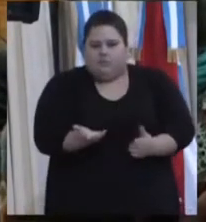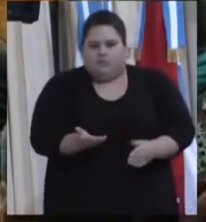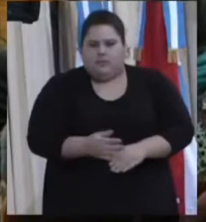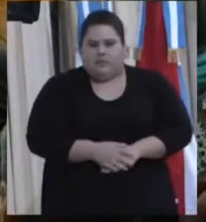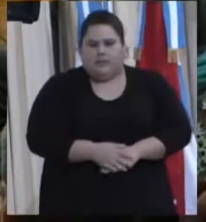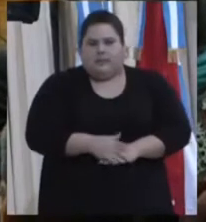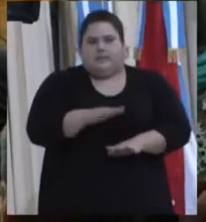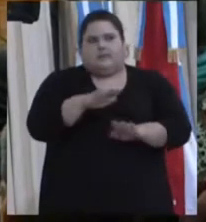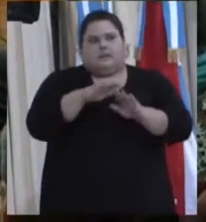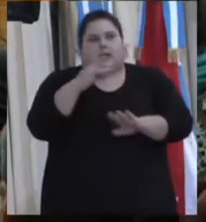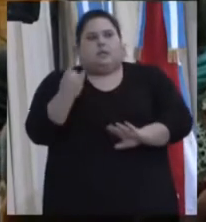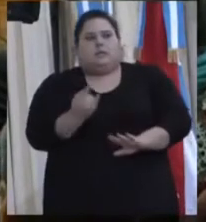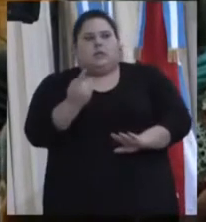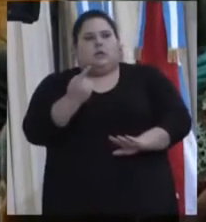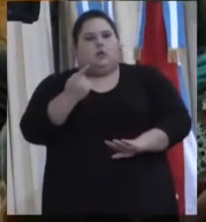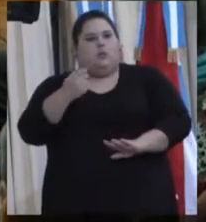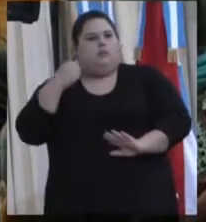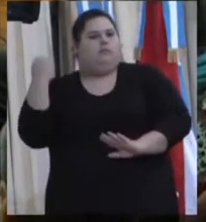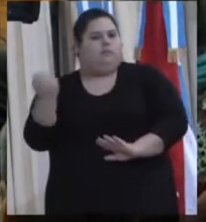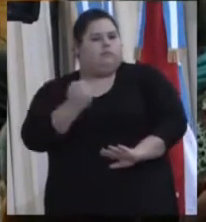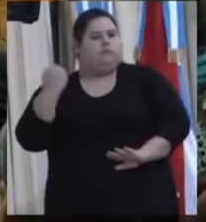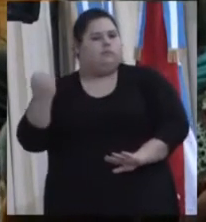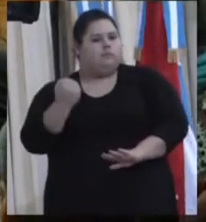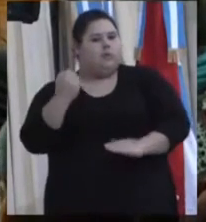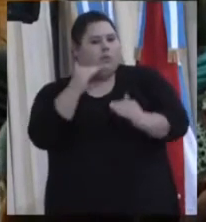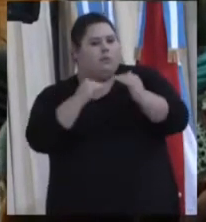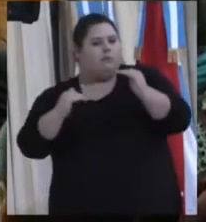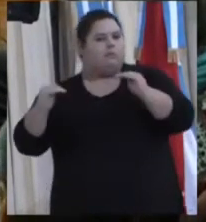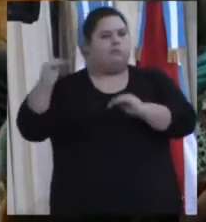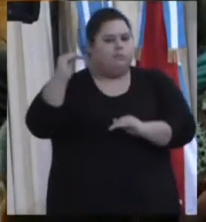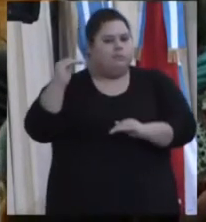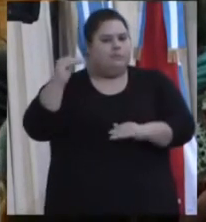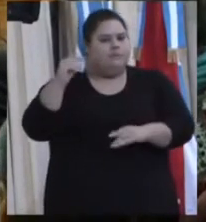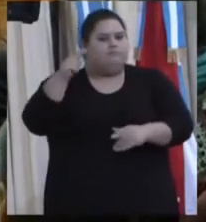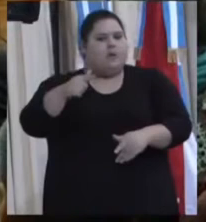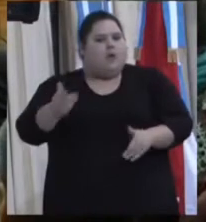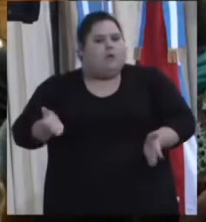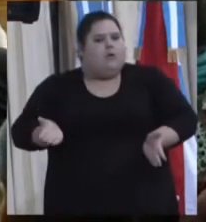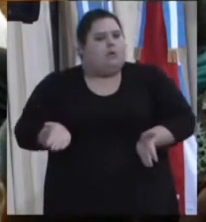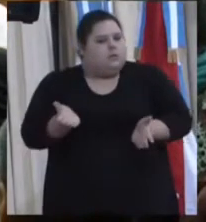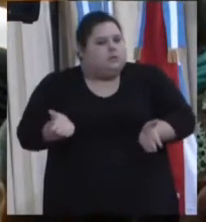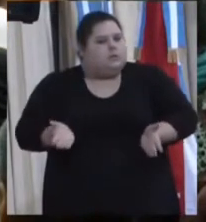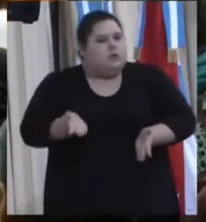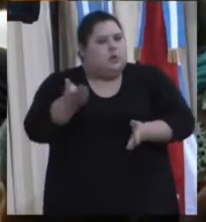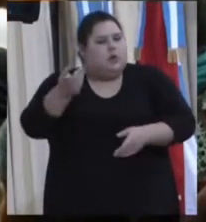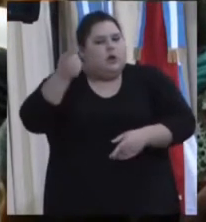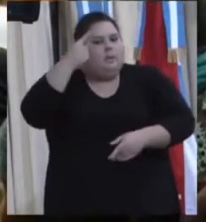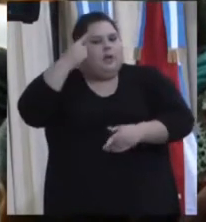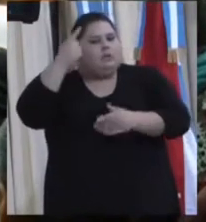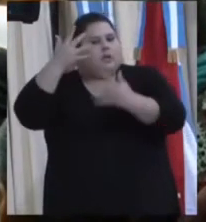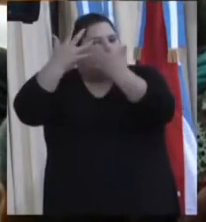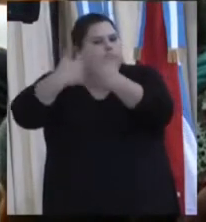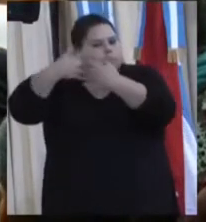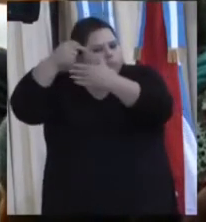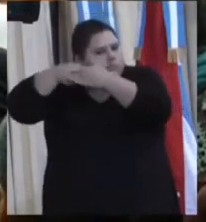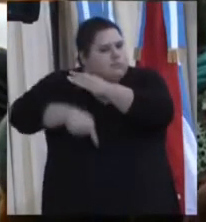instituciones con mayor prestigio, es una de las un lugar donde se fomenta precisamente el pensamiento crítico, y